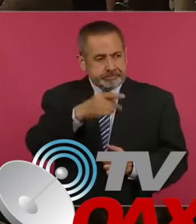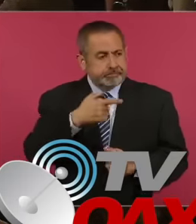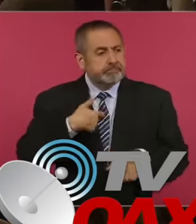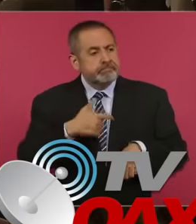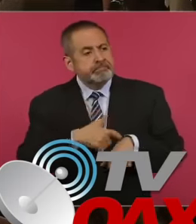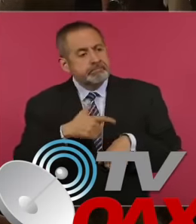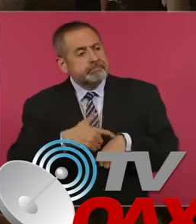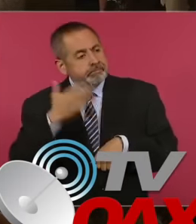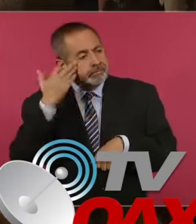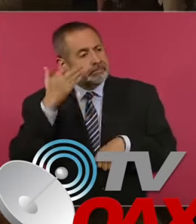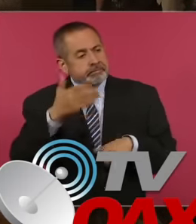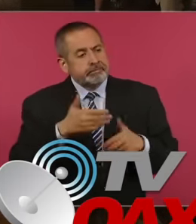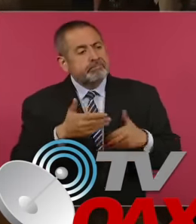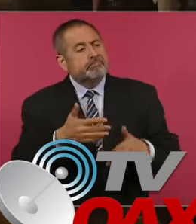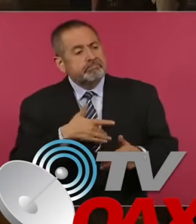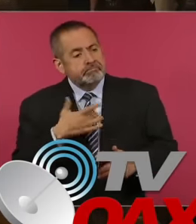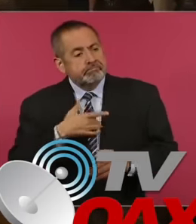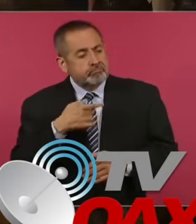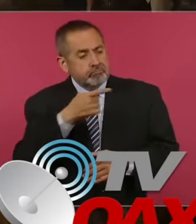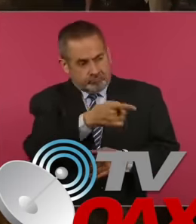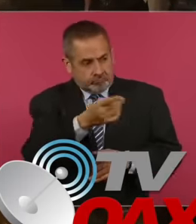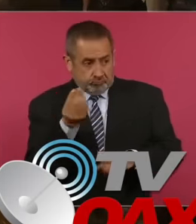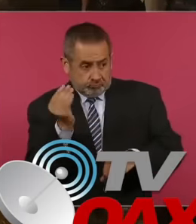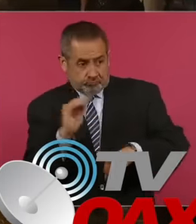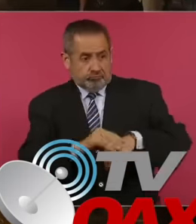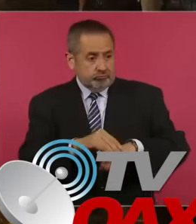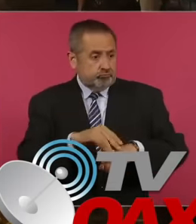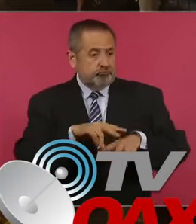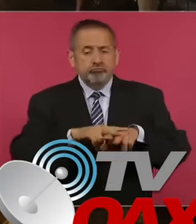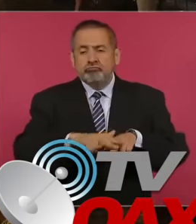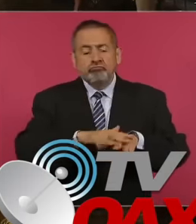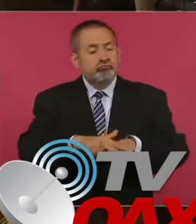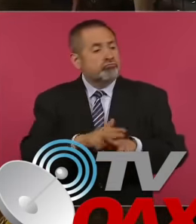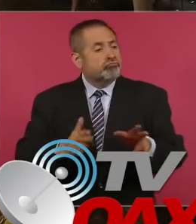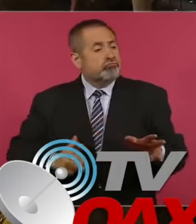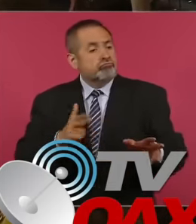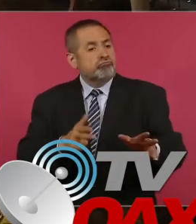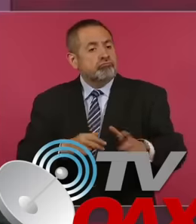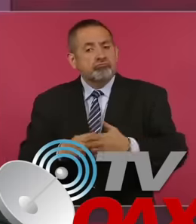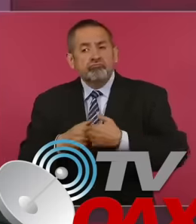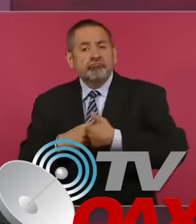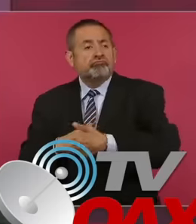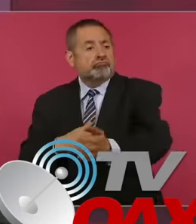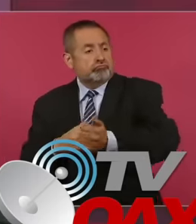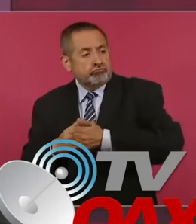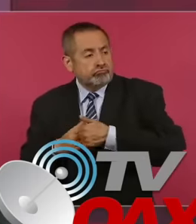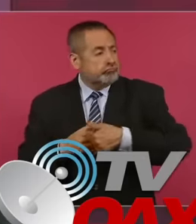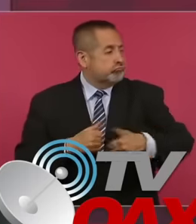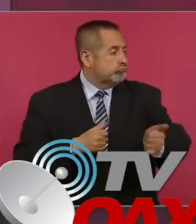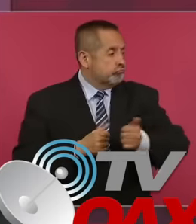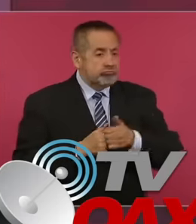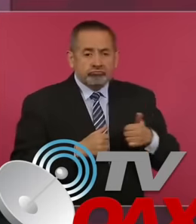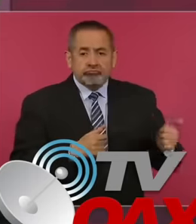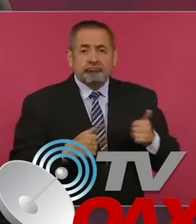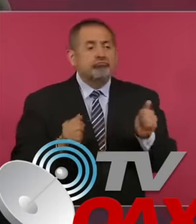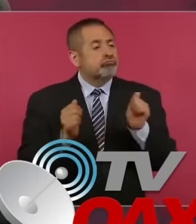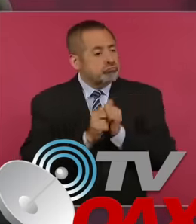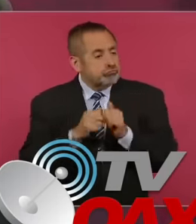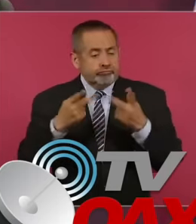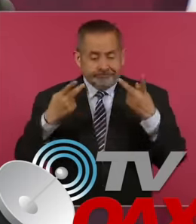razonable a establecer el sistema de trenes de pasajeros en sus